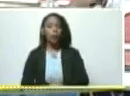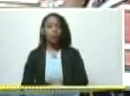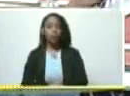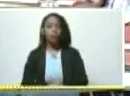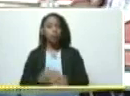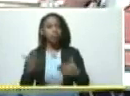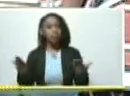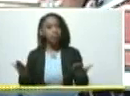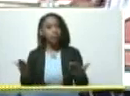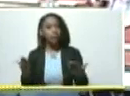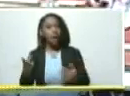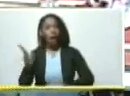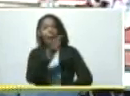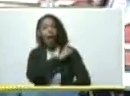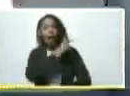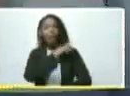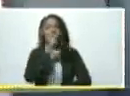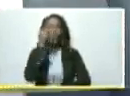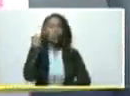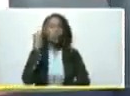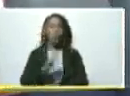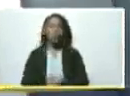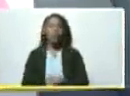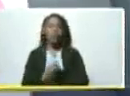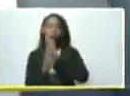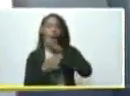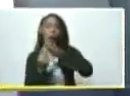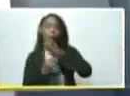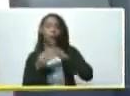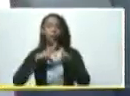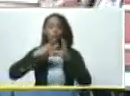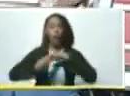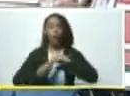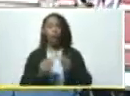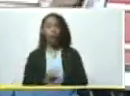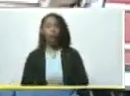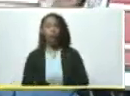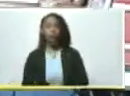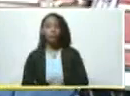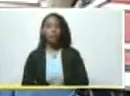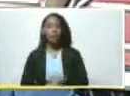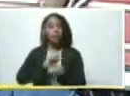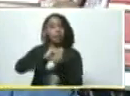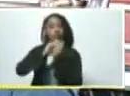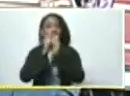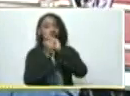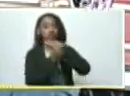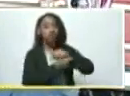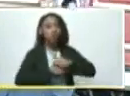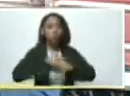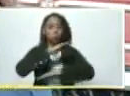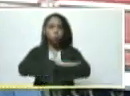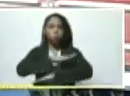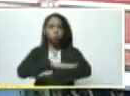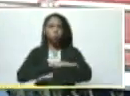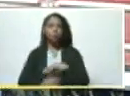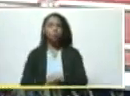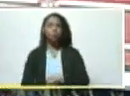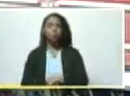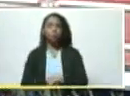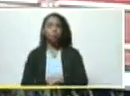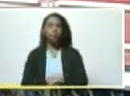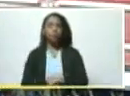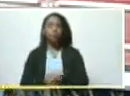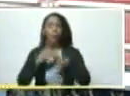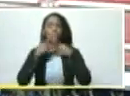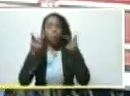de las jefas y los jefes de las bases de los CLAP se convierta en acción, en política